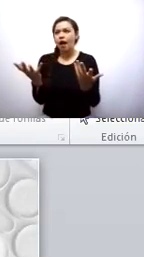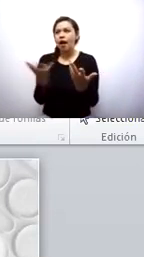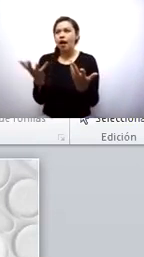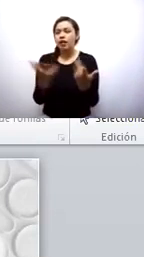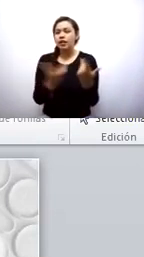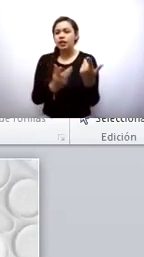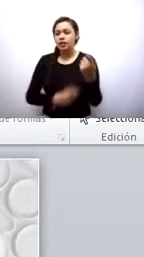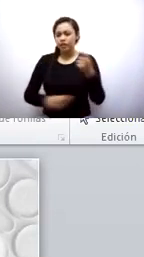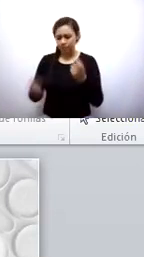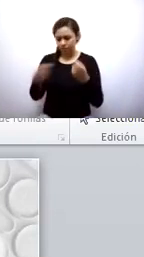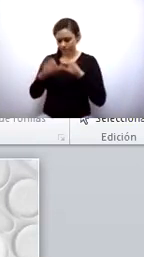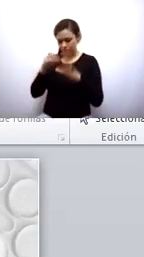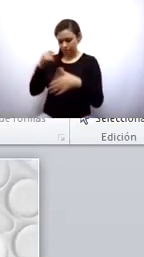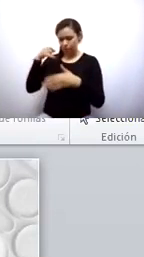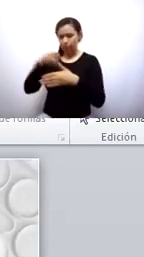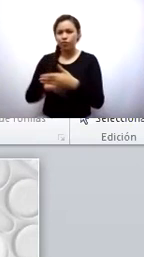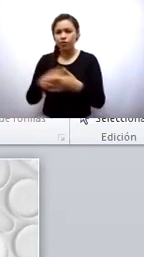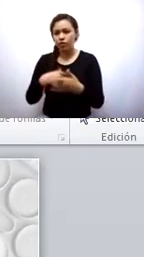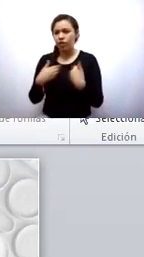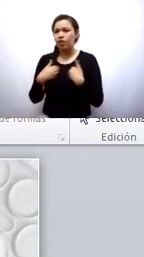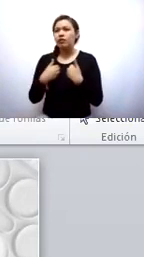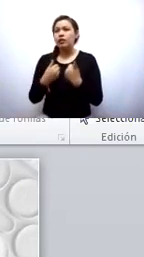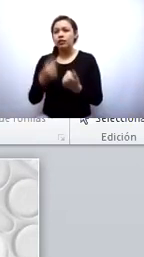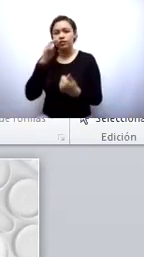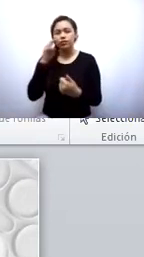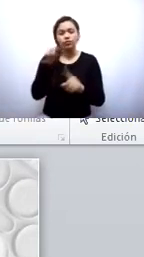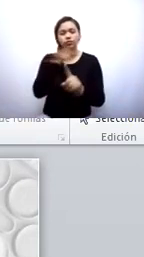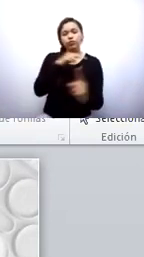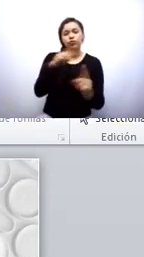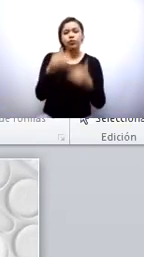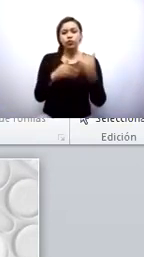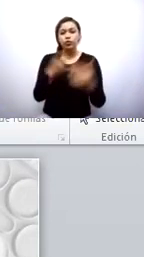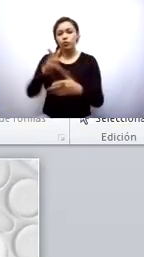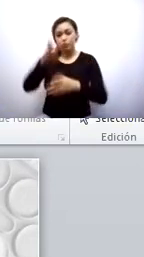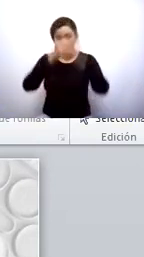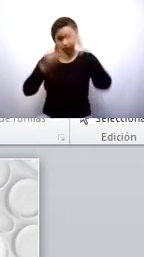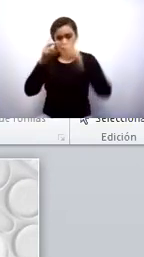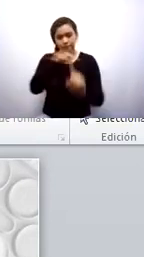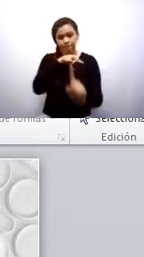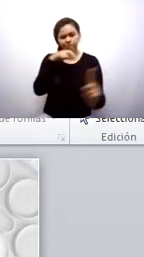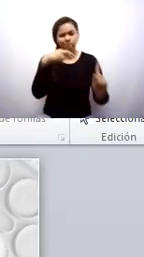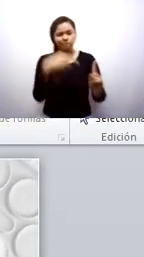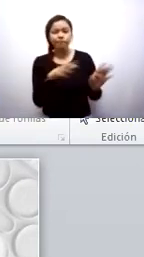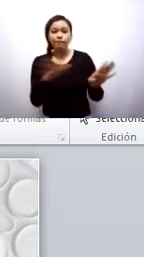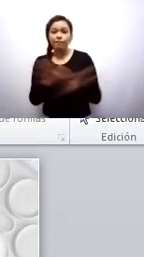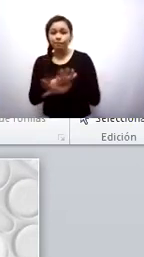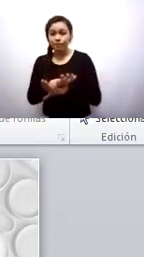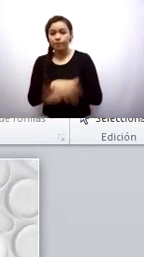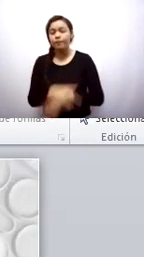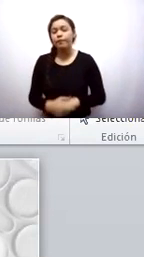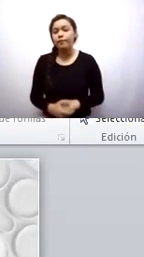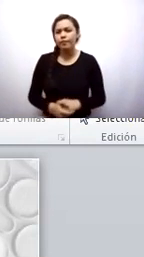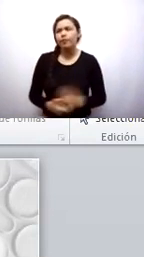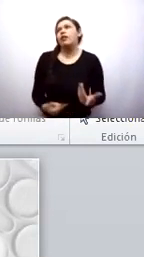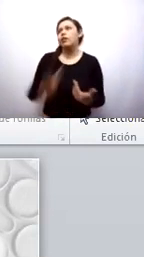en cómo ellos están pues entendiendo su proceso de aprendizaje, ¿no? Hay, no sé, por ejemplo,